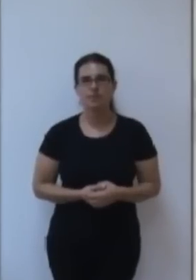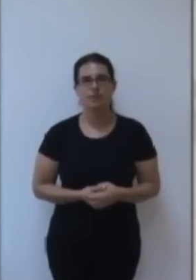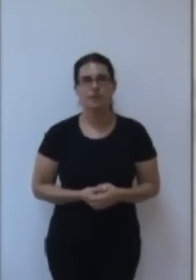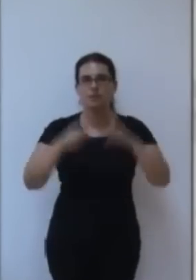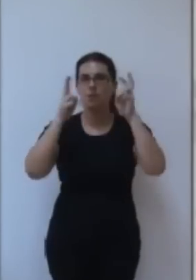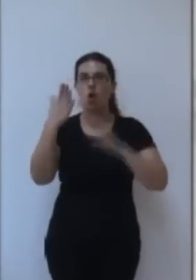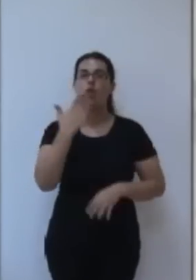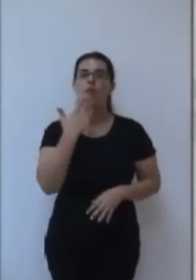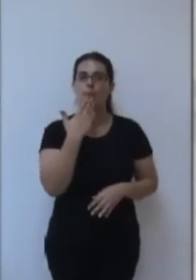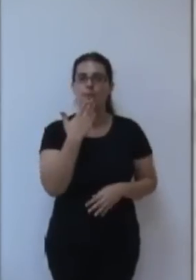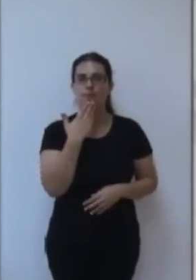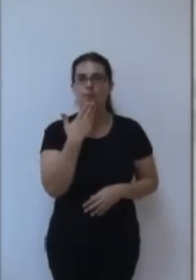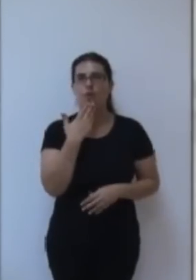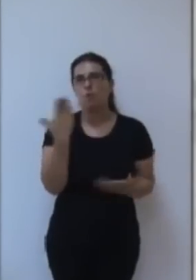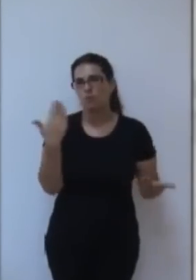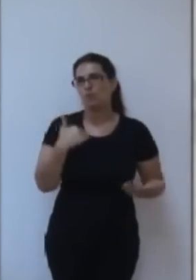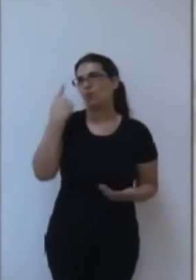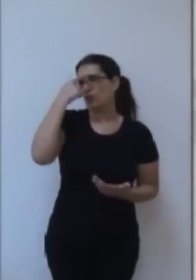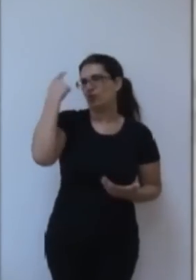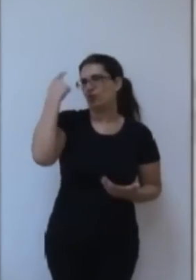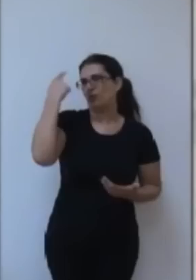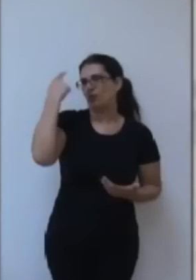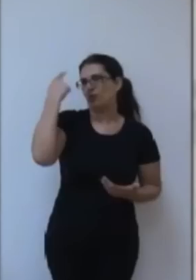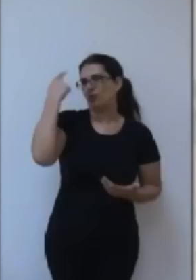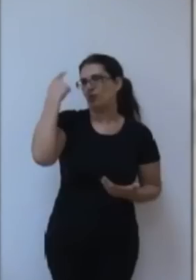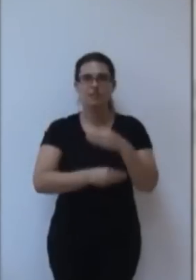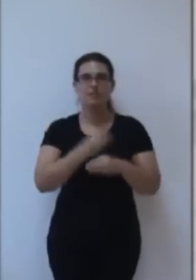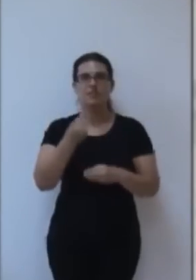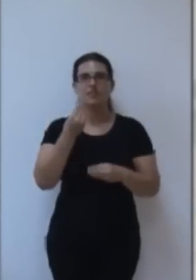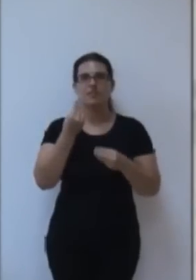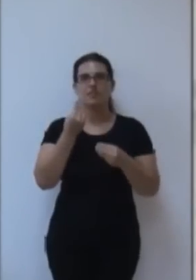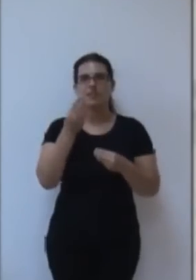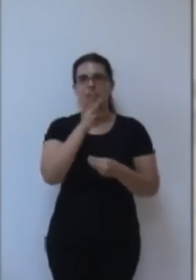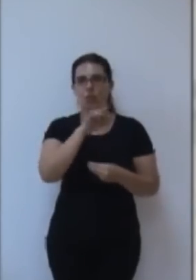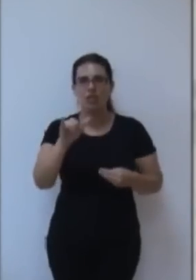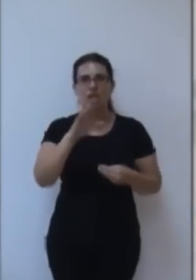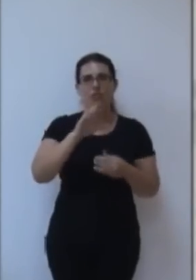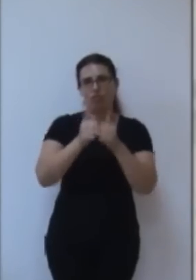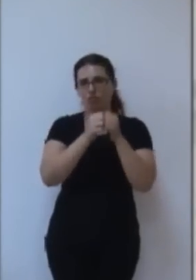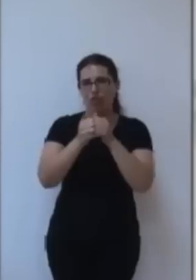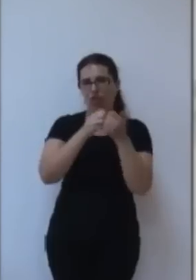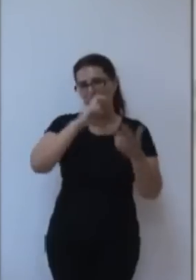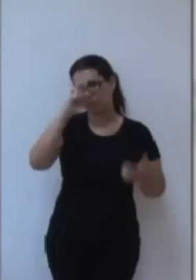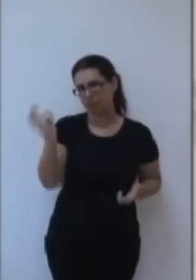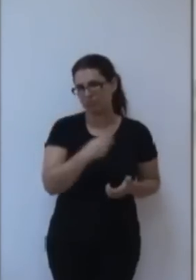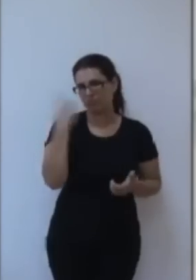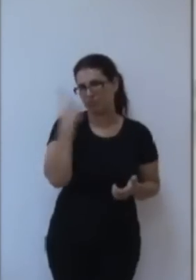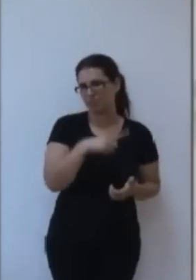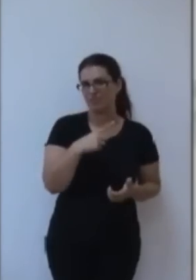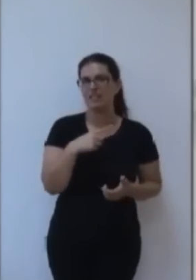Respecto al ocio, pues hombre, yo sé que utilizan plataformas, la Wii, o sea, la consola y demás, y las redes,